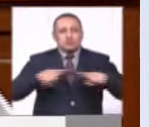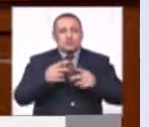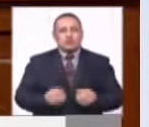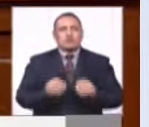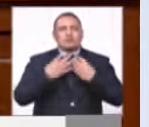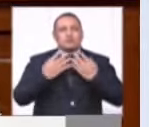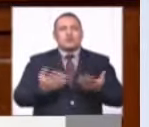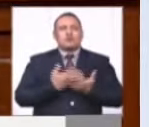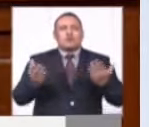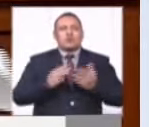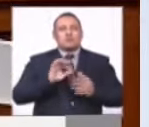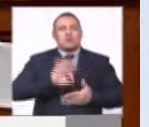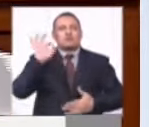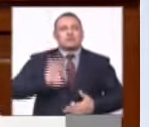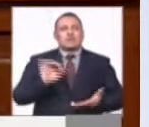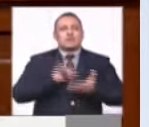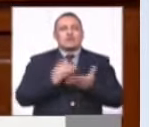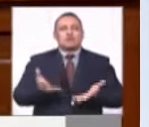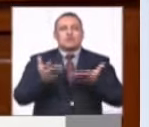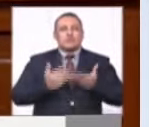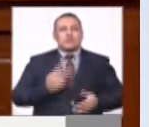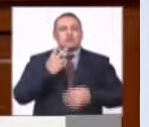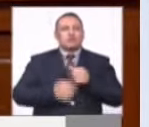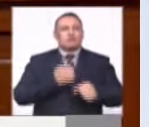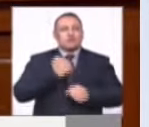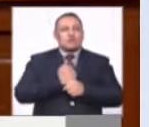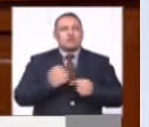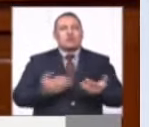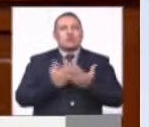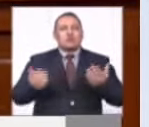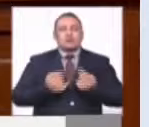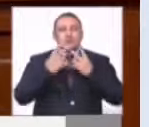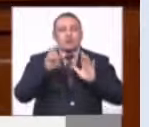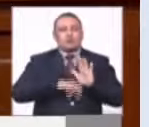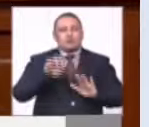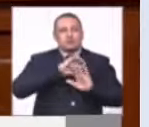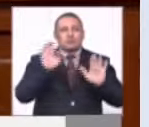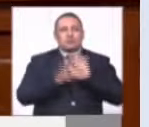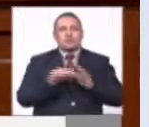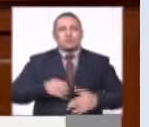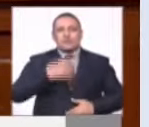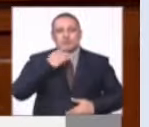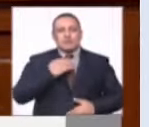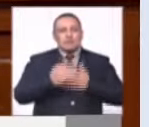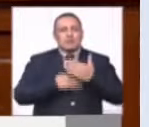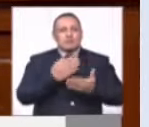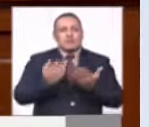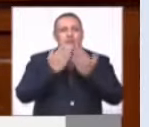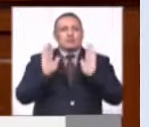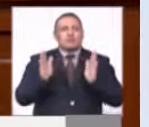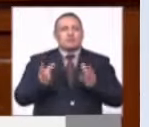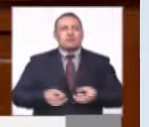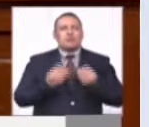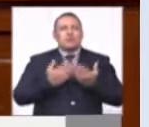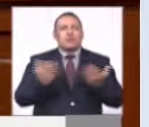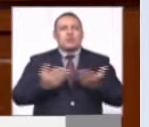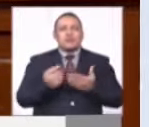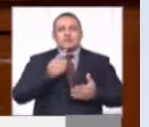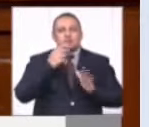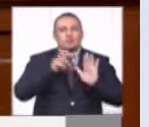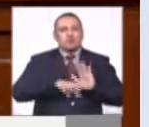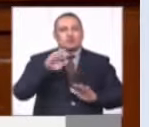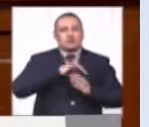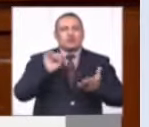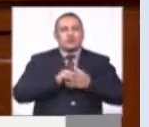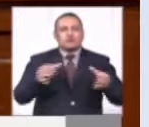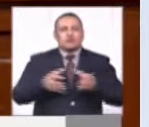decir cuál es el porcentaje que nos van a dejar en estos 2 años. ¿Cuáles son los proyectos que realmente van a lograr destabar? ¿Cuáles son los proyectos